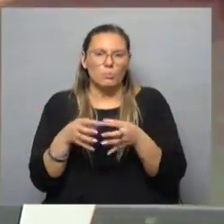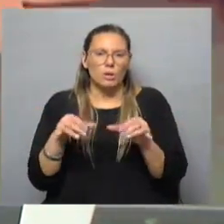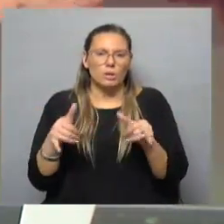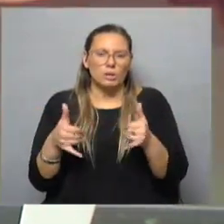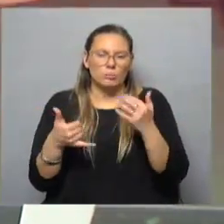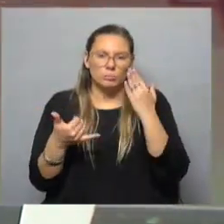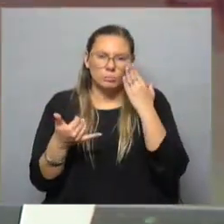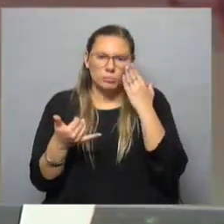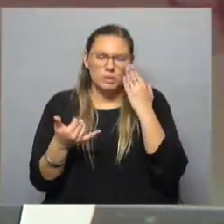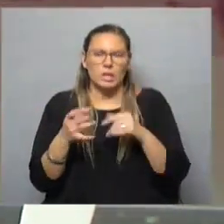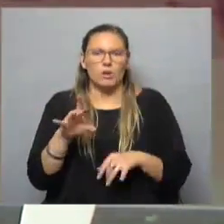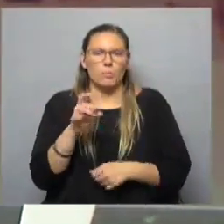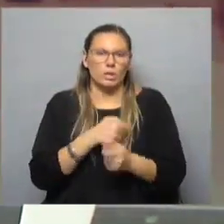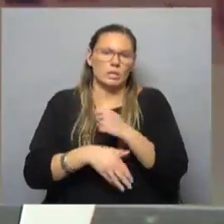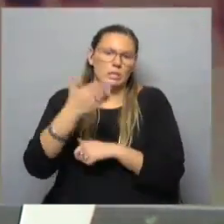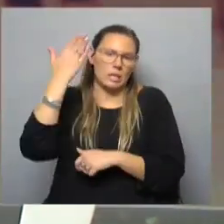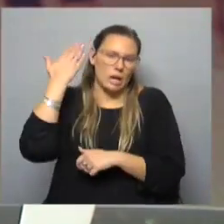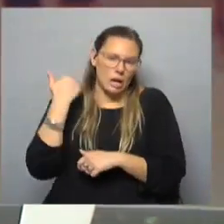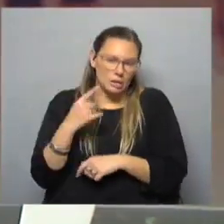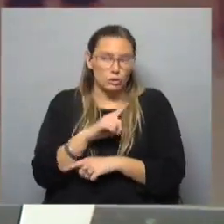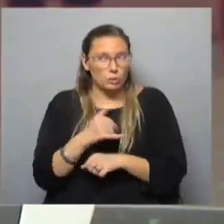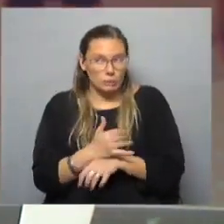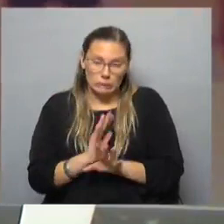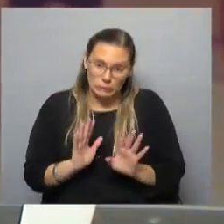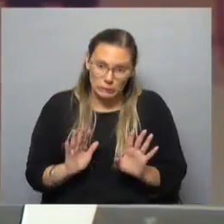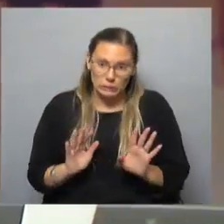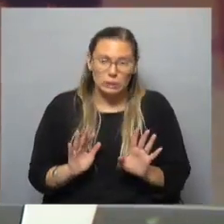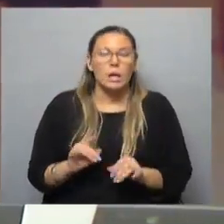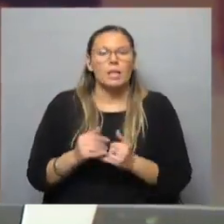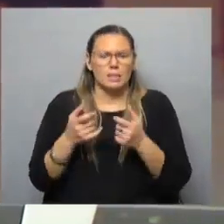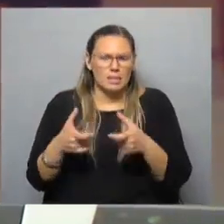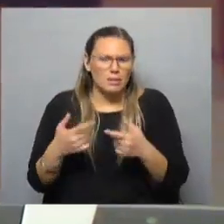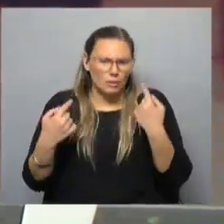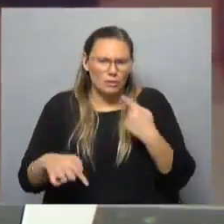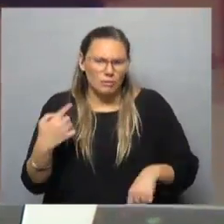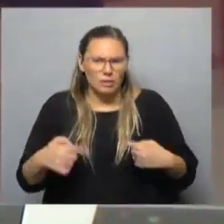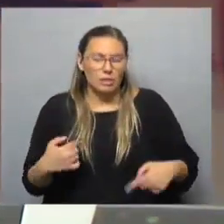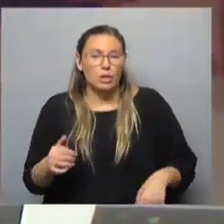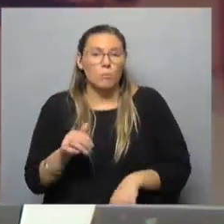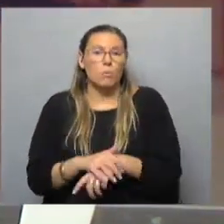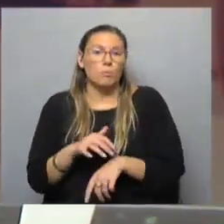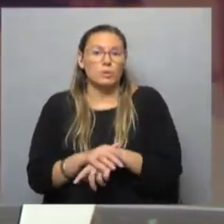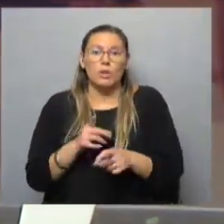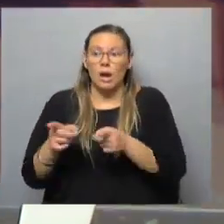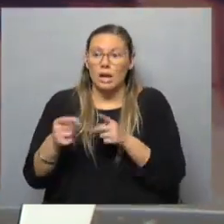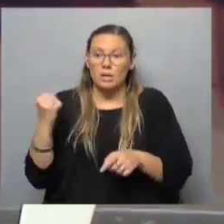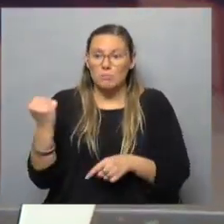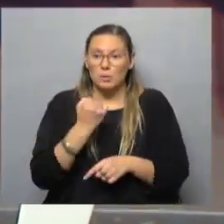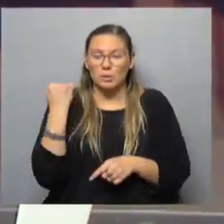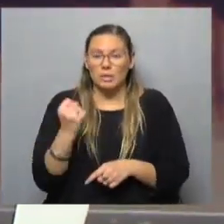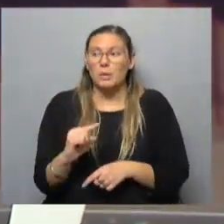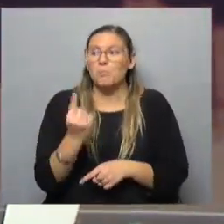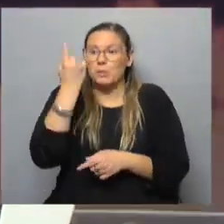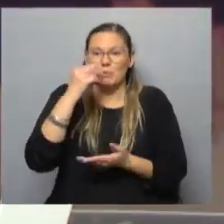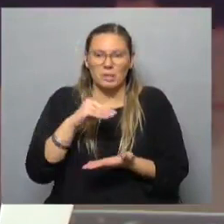como 15 años de trayectoria, si no me equivoco, varios discos y que llegan a un momento de su carrera que es muy importante porque es la